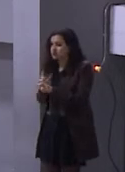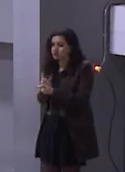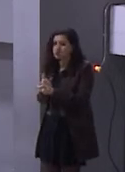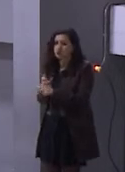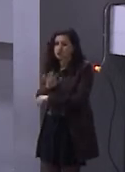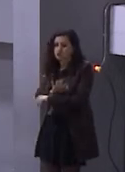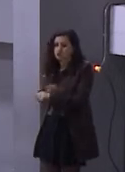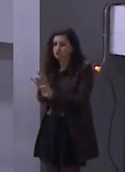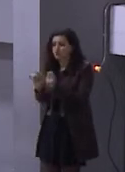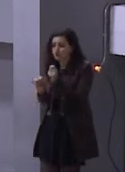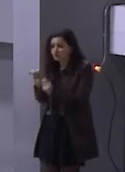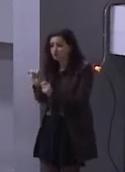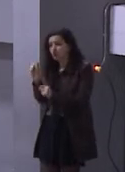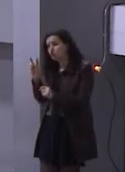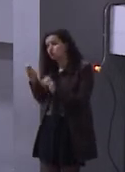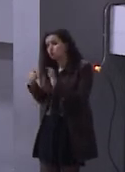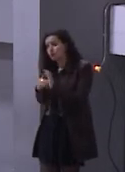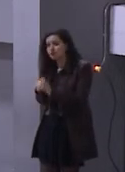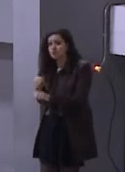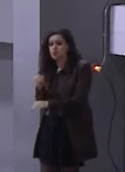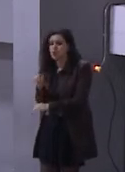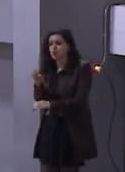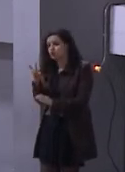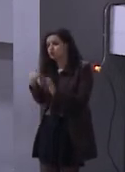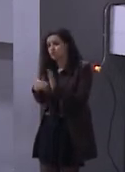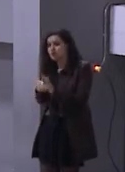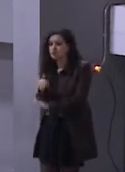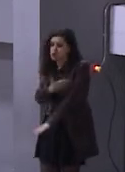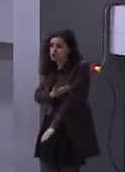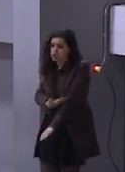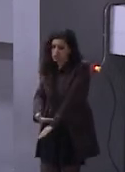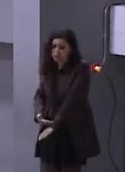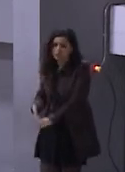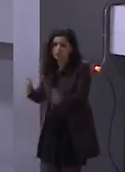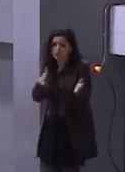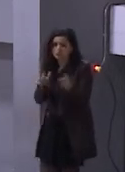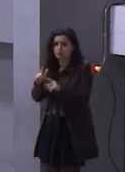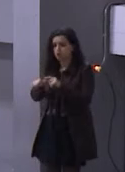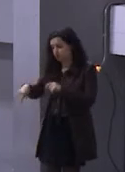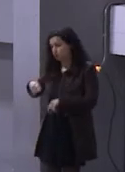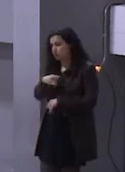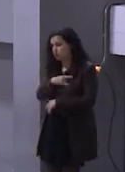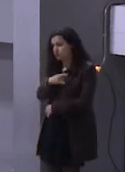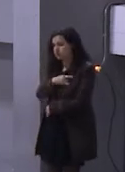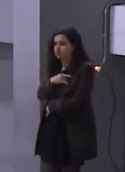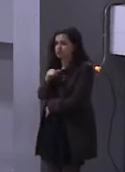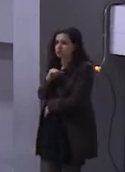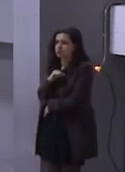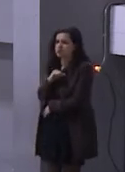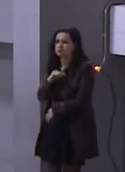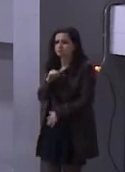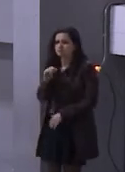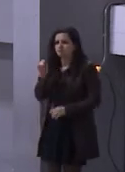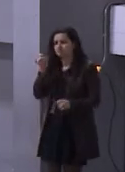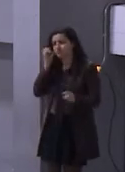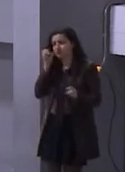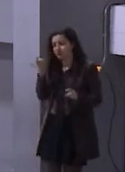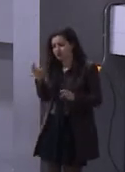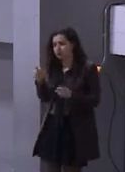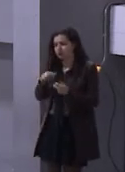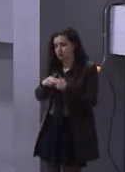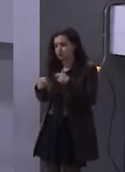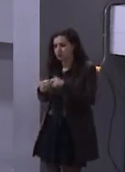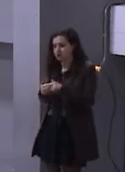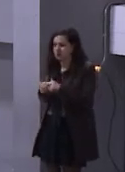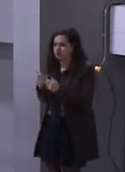este momento está del orden de los 8 mil millones de pesos según estudios de mercado que hemos hecho. Entonces, la universidad tiene, digamos, graves problemas